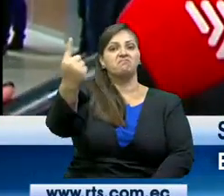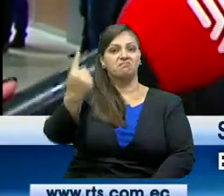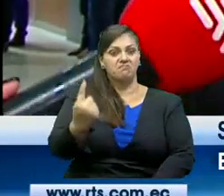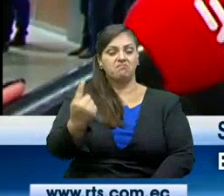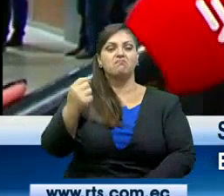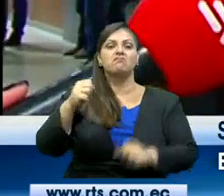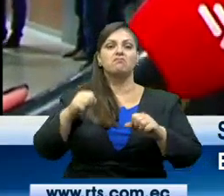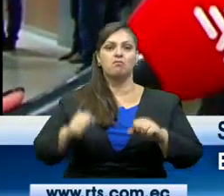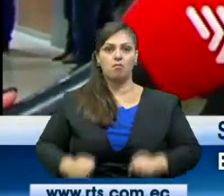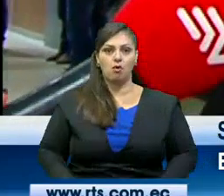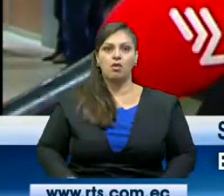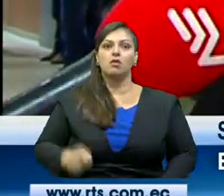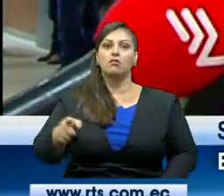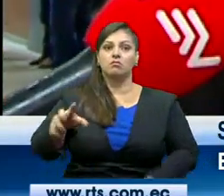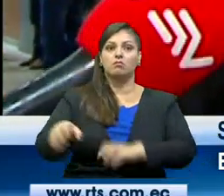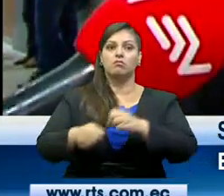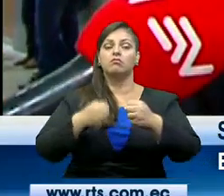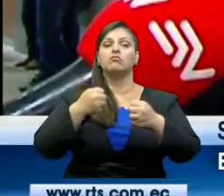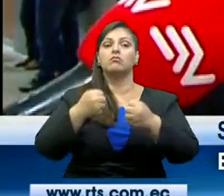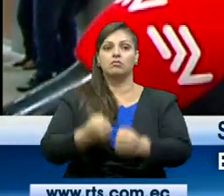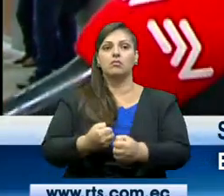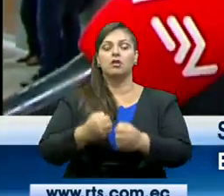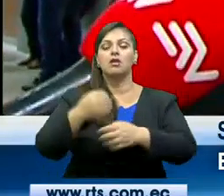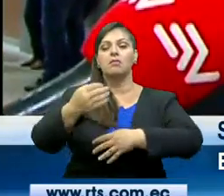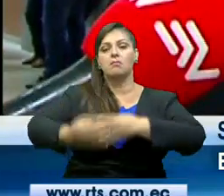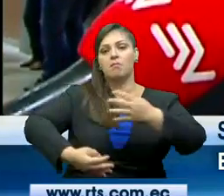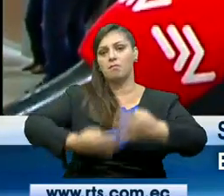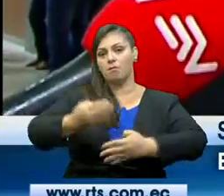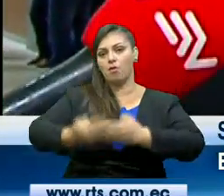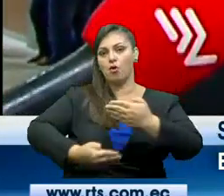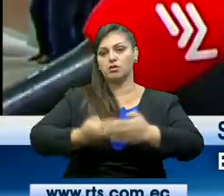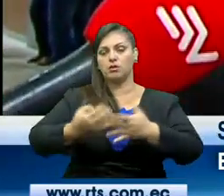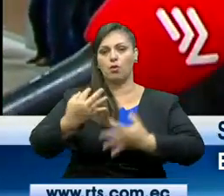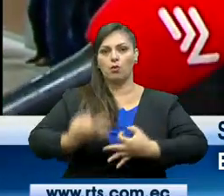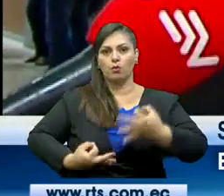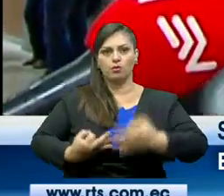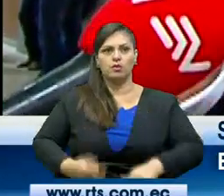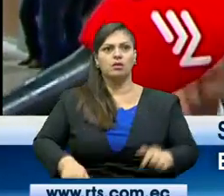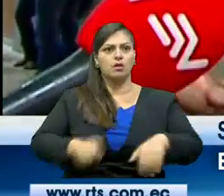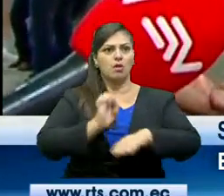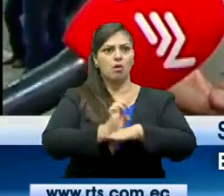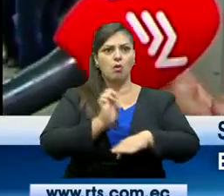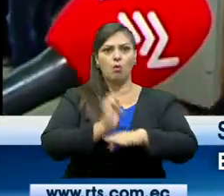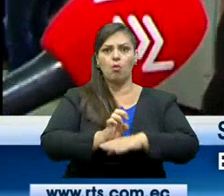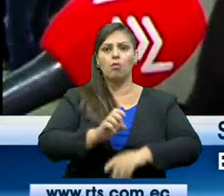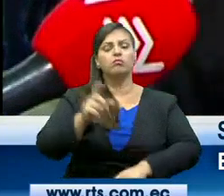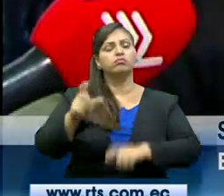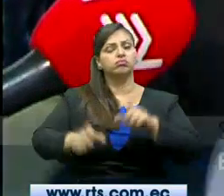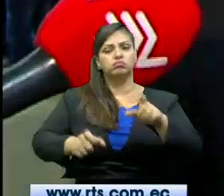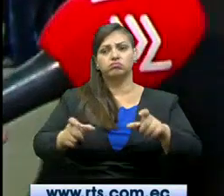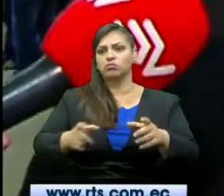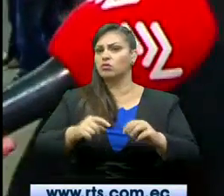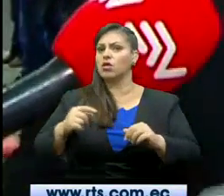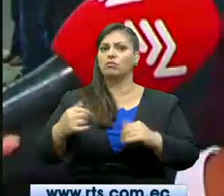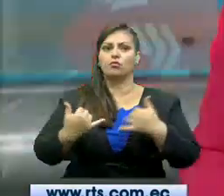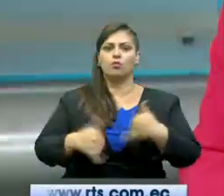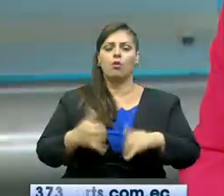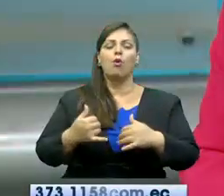manera también él se ha procesado. El Ecuador requiere que la justicia sea para todos.